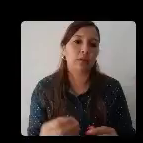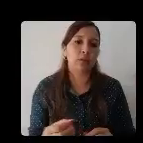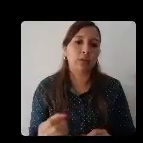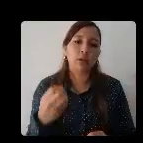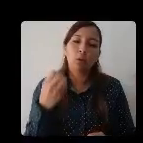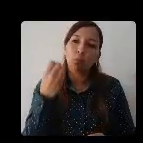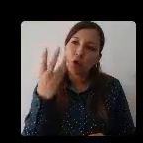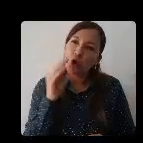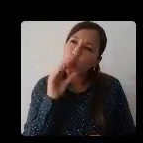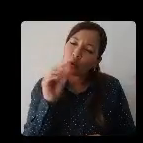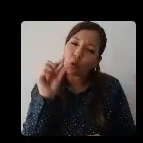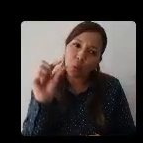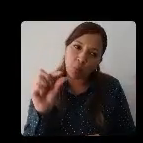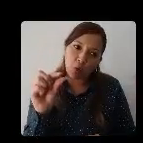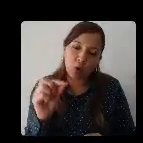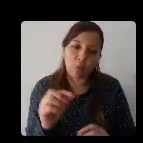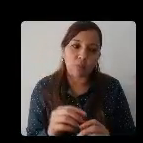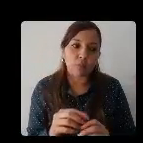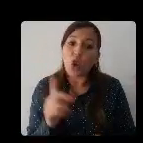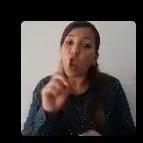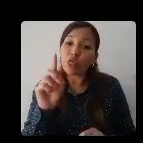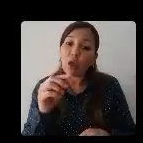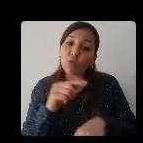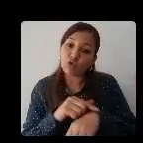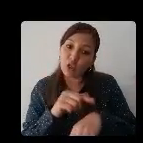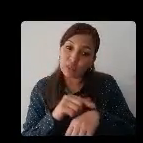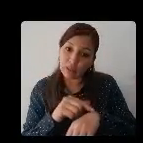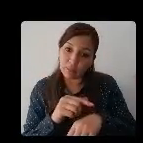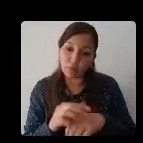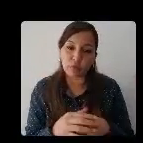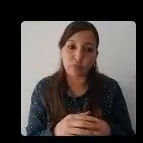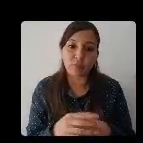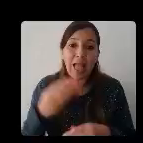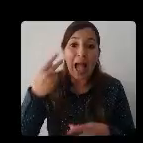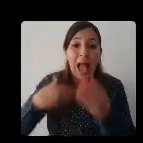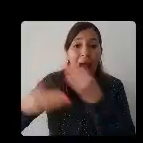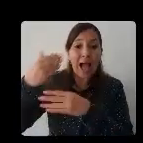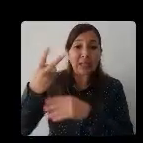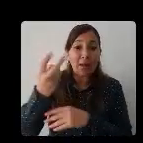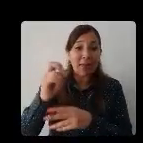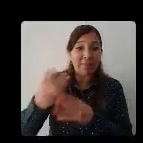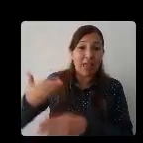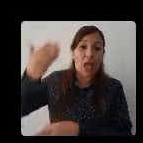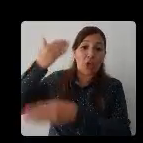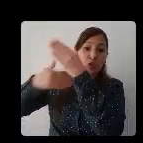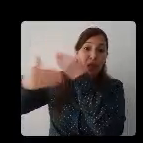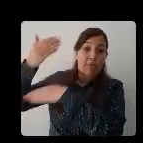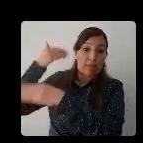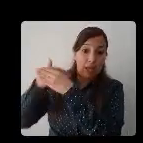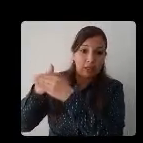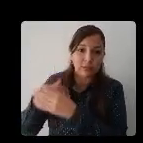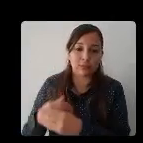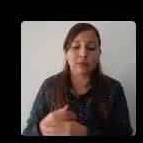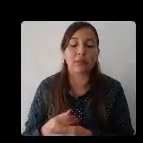de 20 años atrás, lo voy a hacer pues, en 4 minutos, ¿no? Son más con mi esquina, te voy a contar.